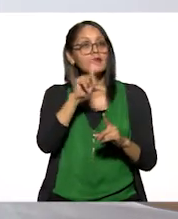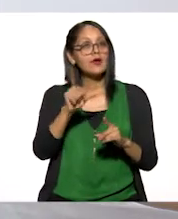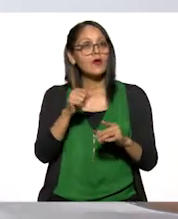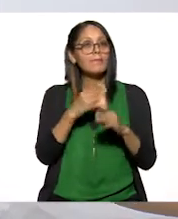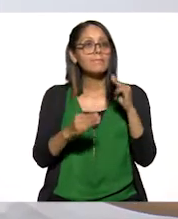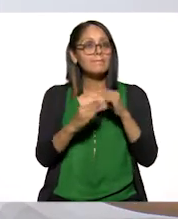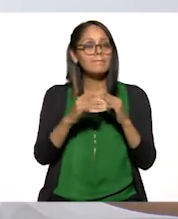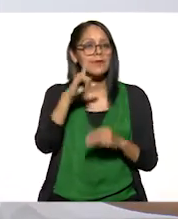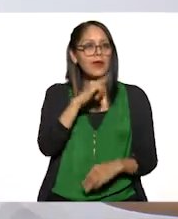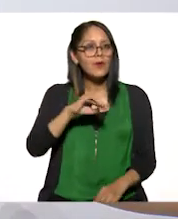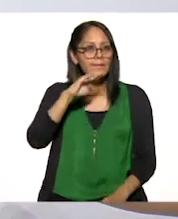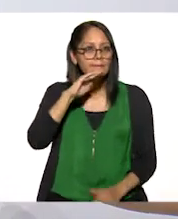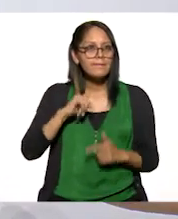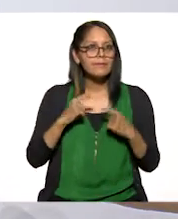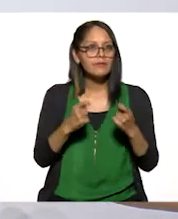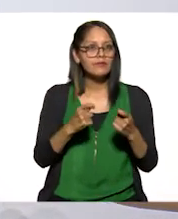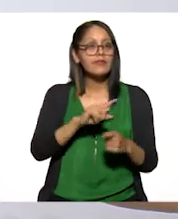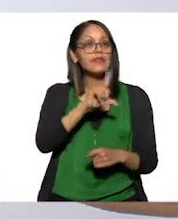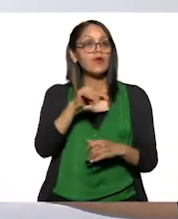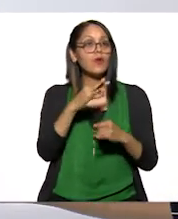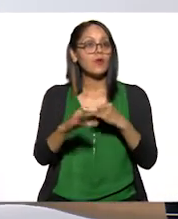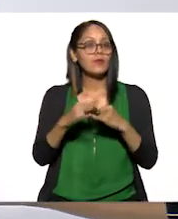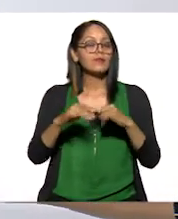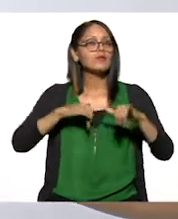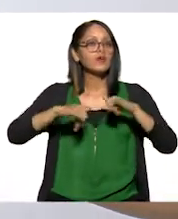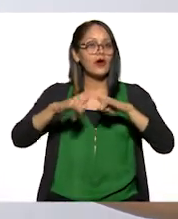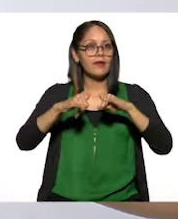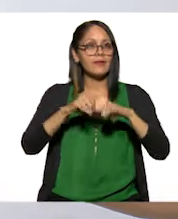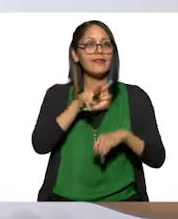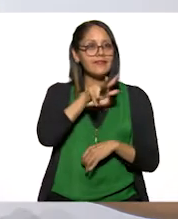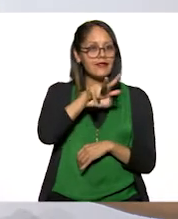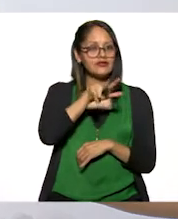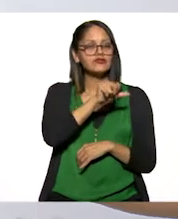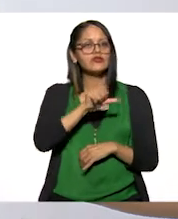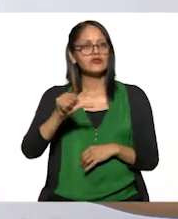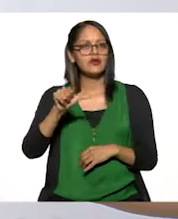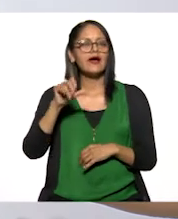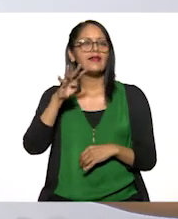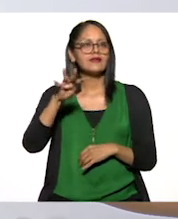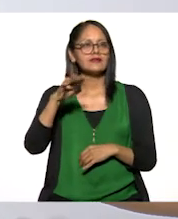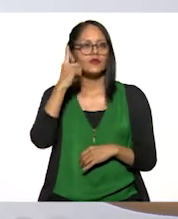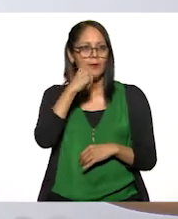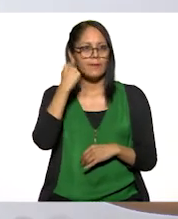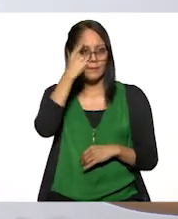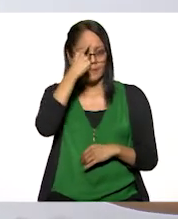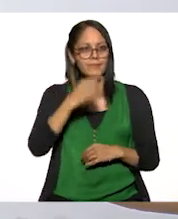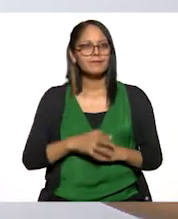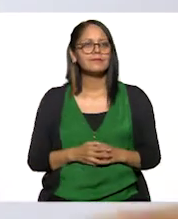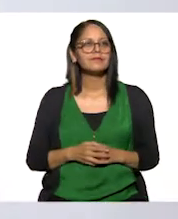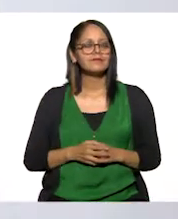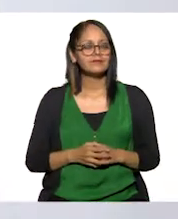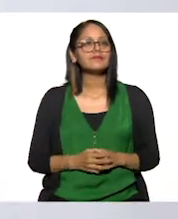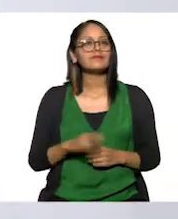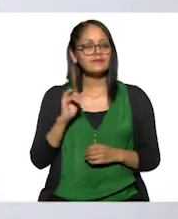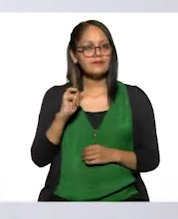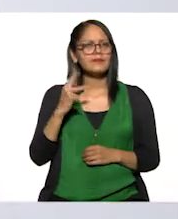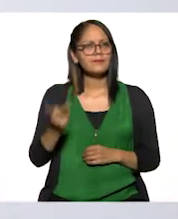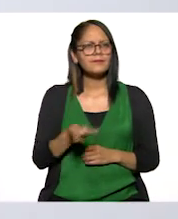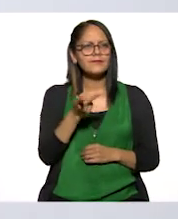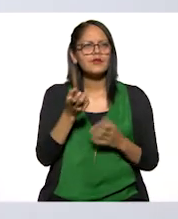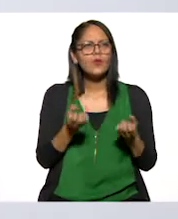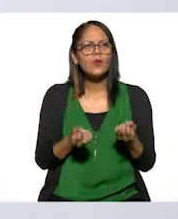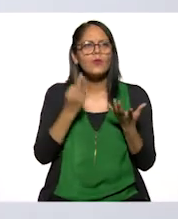materna. Ajá. Y al final tenemos geografía, que es de las 18:30 a las 19 horas. Ah. Y si la pregunta